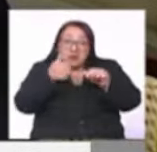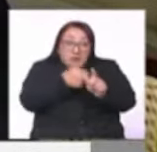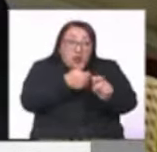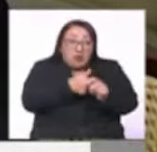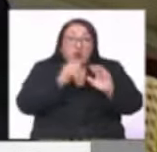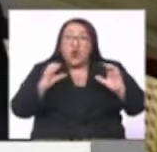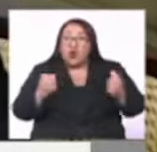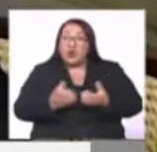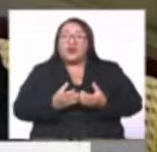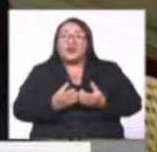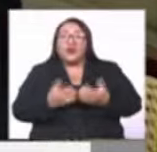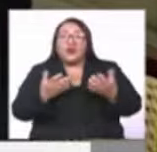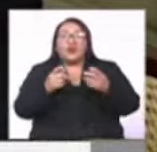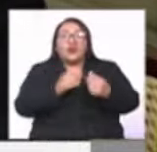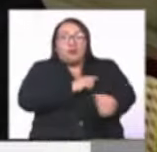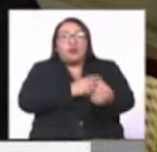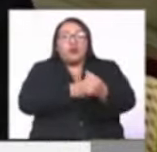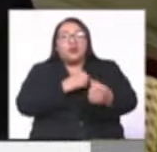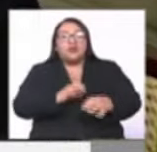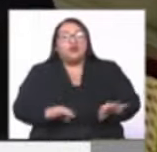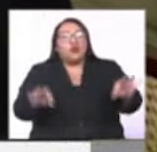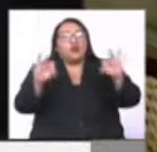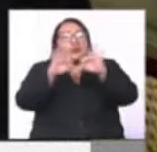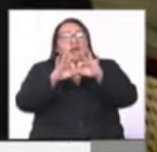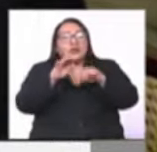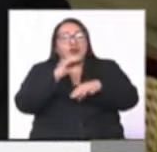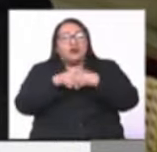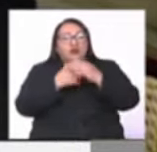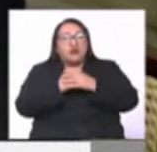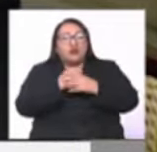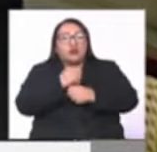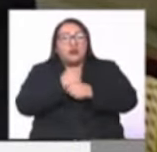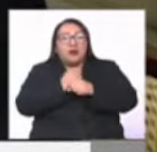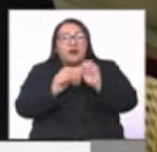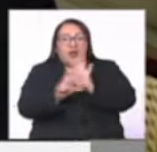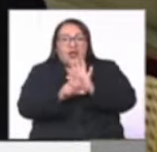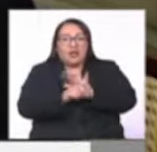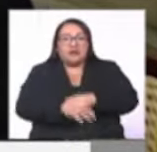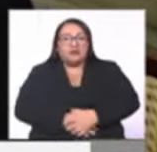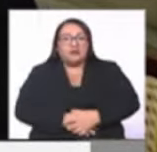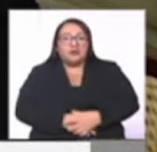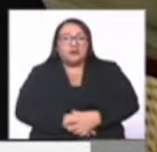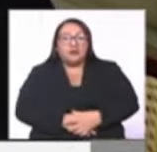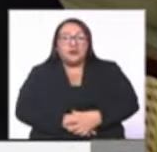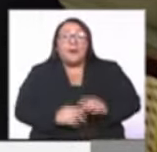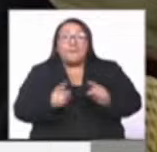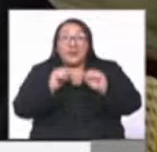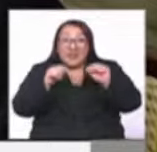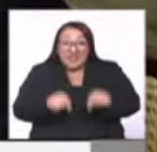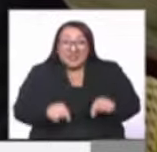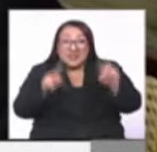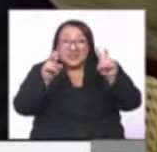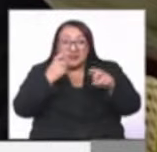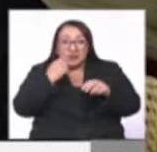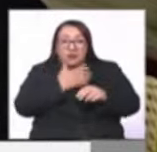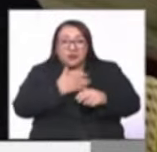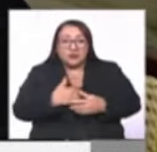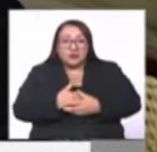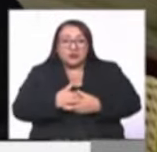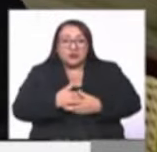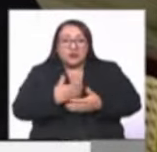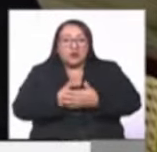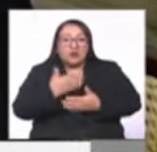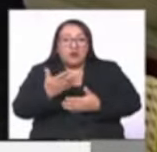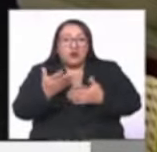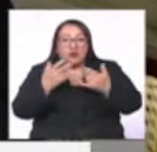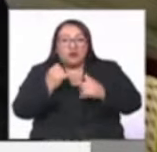República con ese poder soberano que tiene a través de la función legislativa pero en este caso señor presidente lo que propone